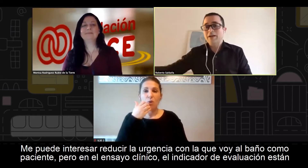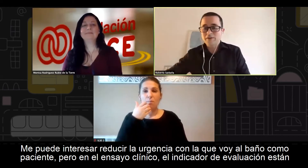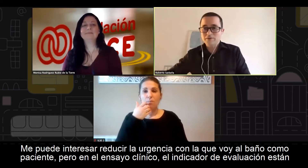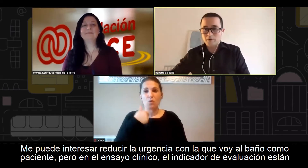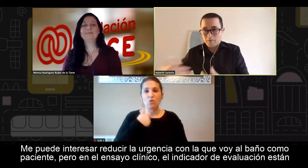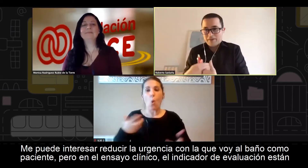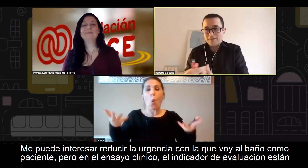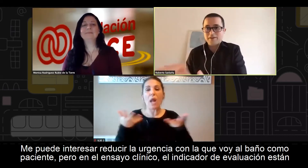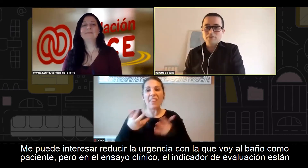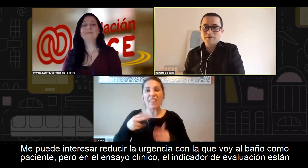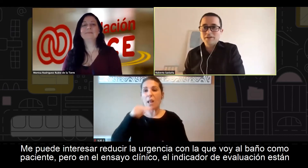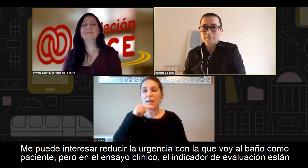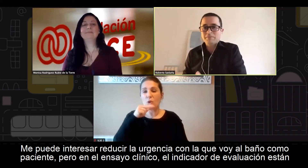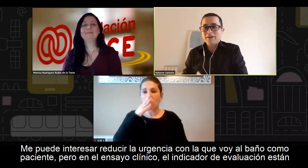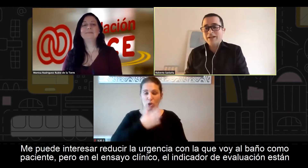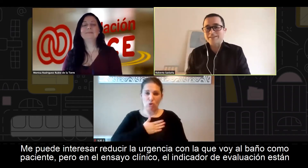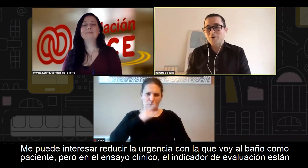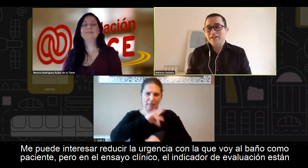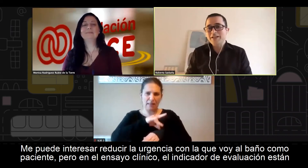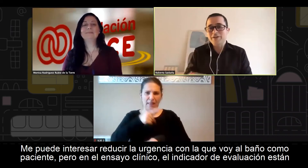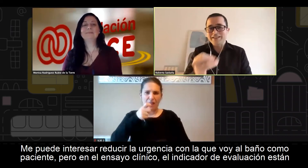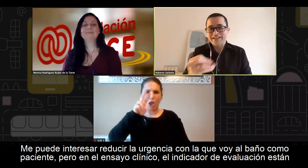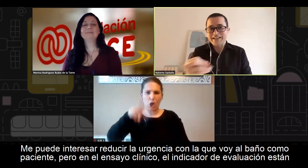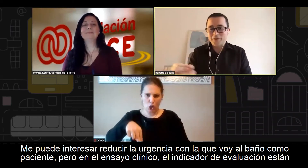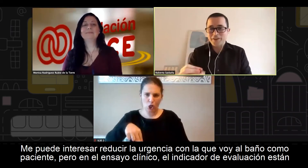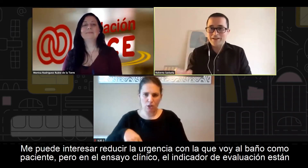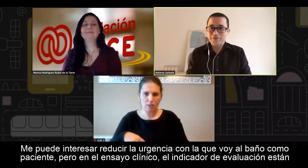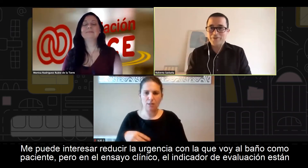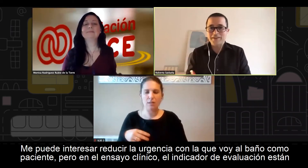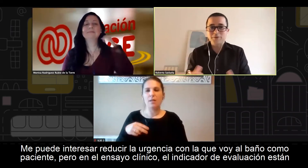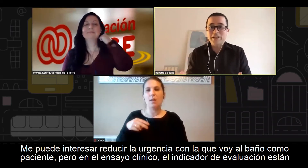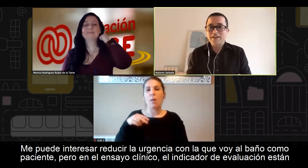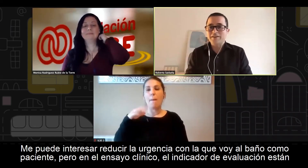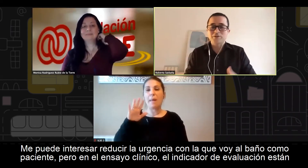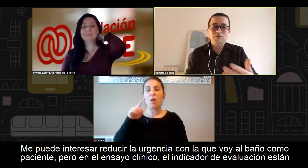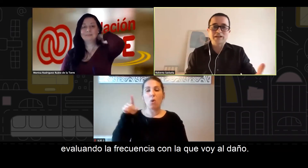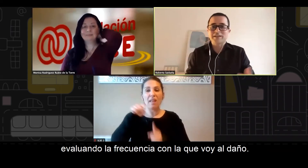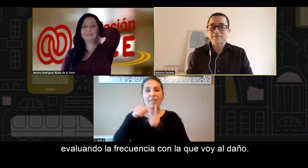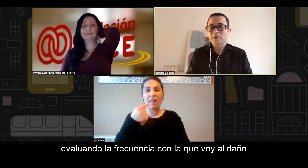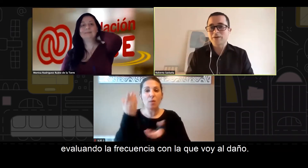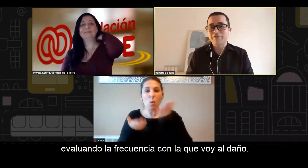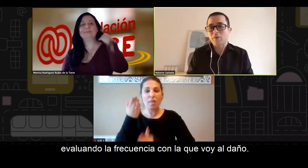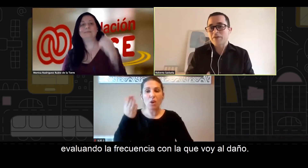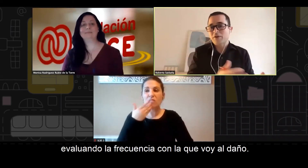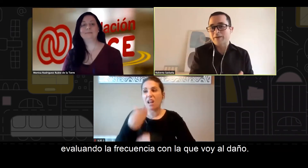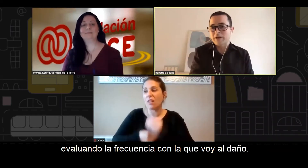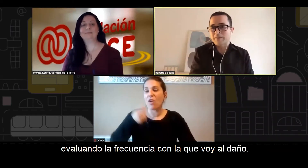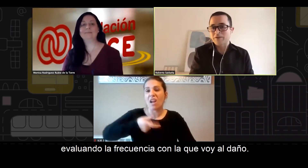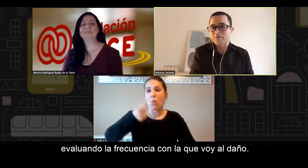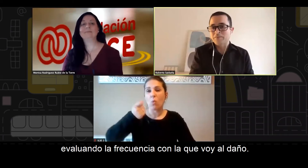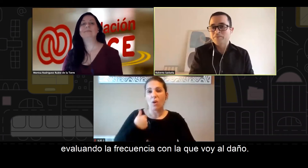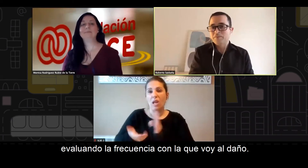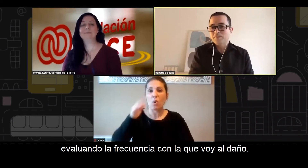al baño como paciente de Crohn, pero en el ensayo clínico el indicador de evaluación de utilidad resulta que están evaluando la frecuencia con la que voy al